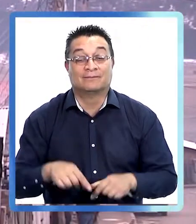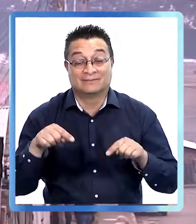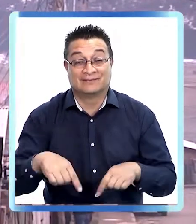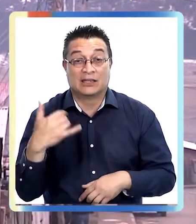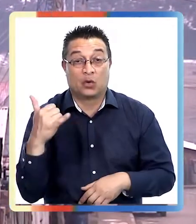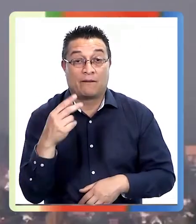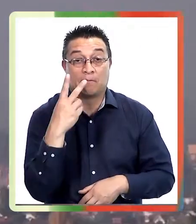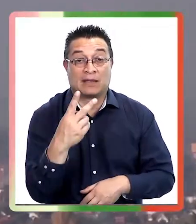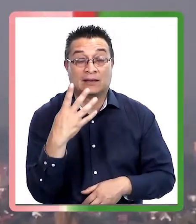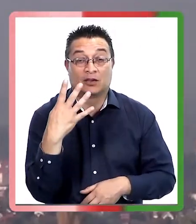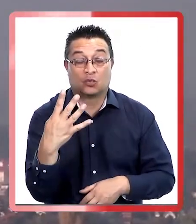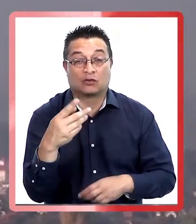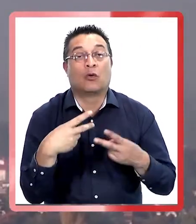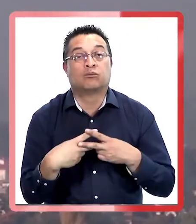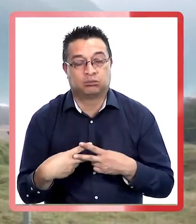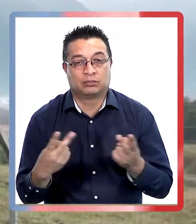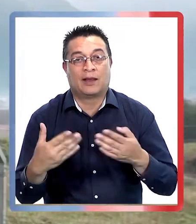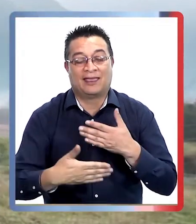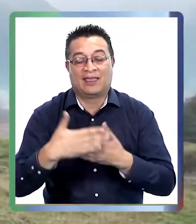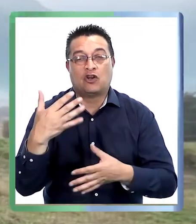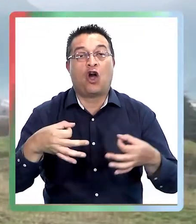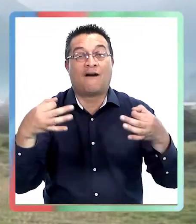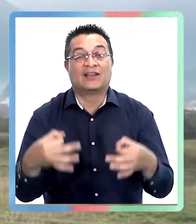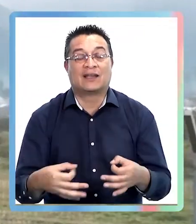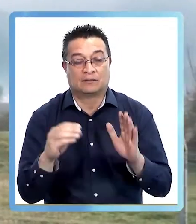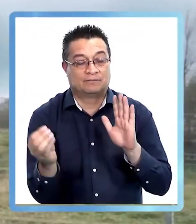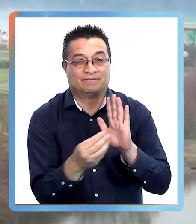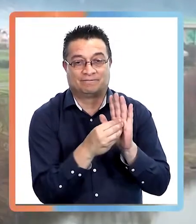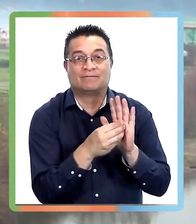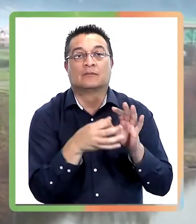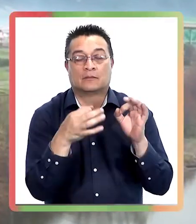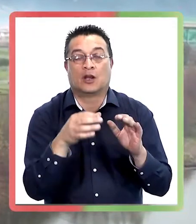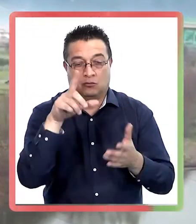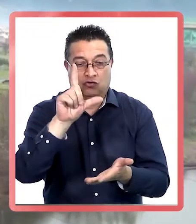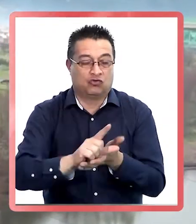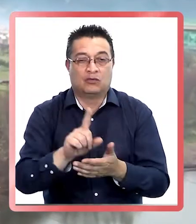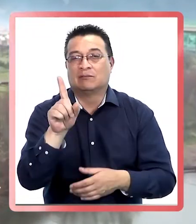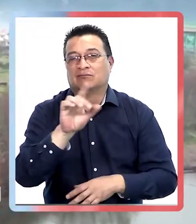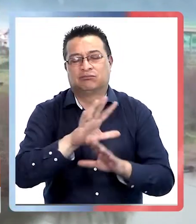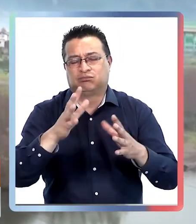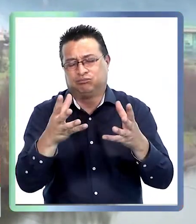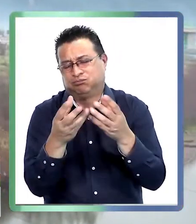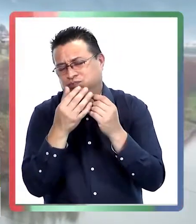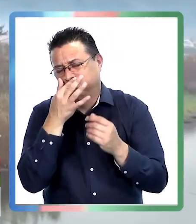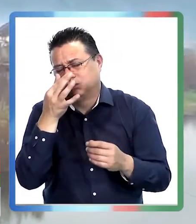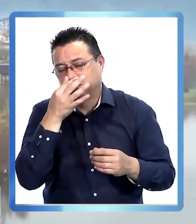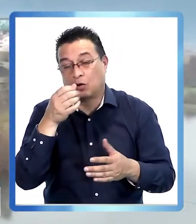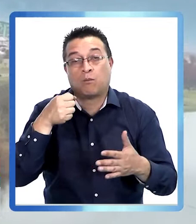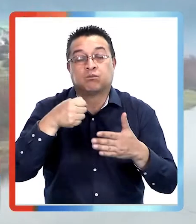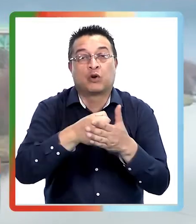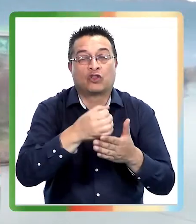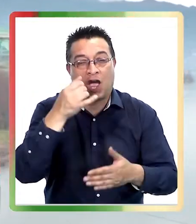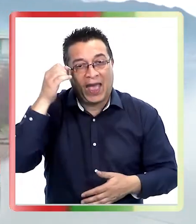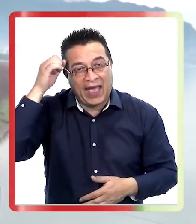Este jueves 24 se publicó en el Diario Oficial el decreto supremo que declara zona saturada a la ciudad de Puerto